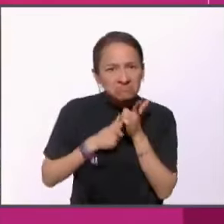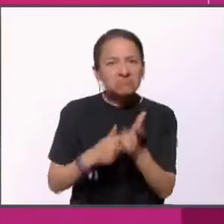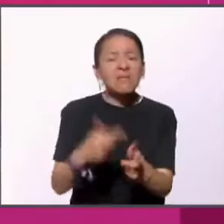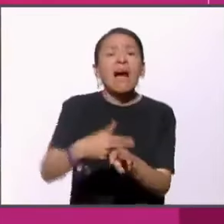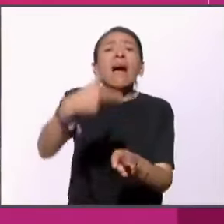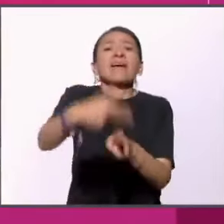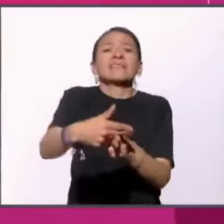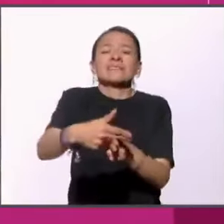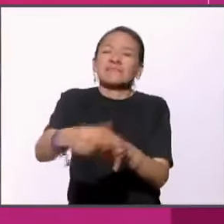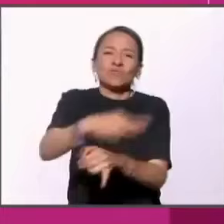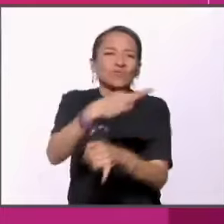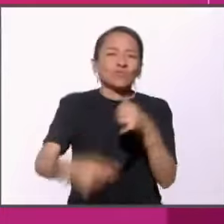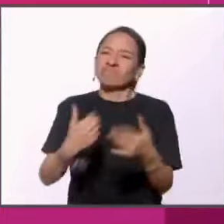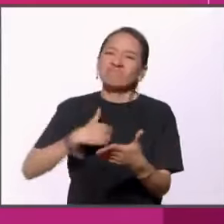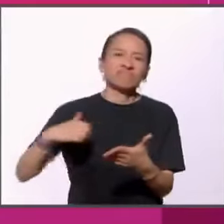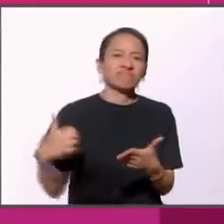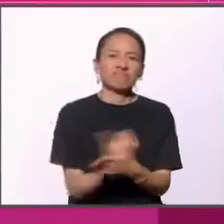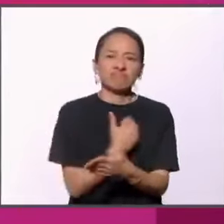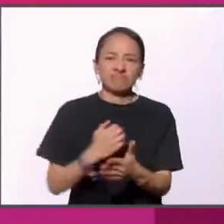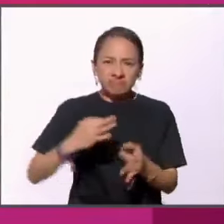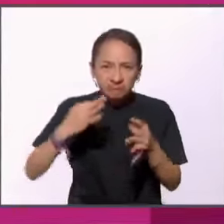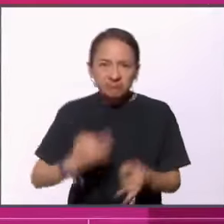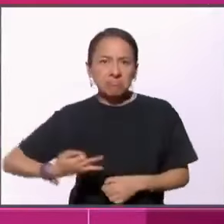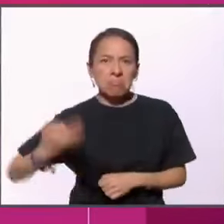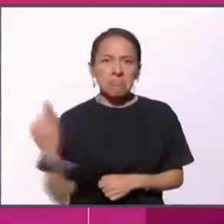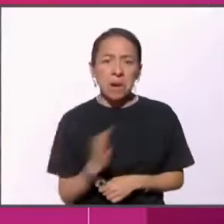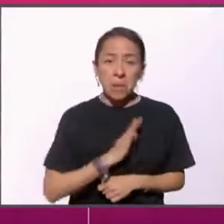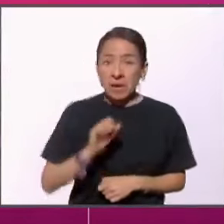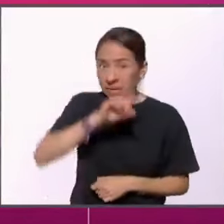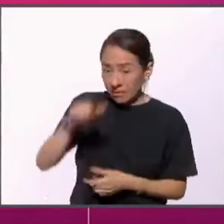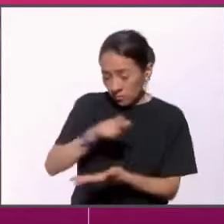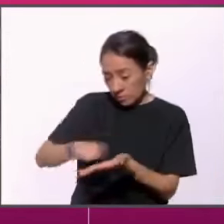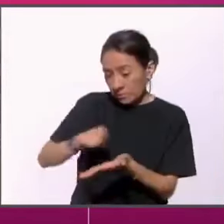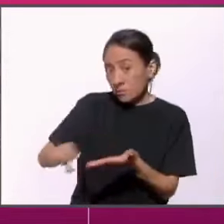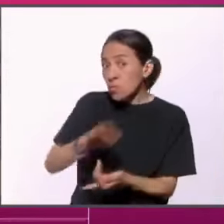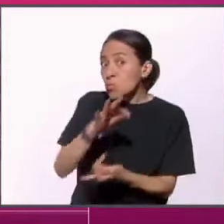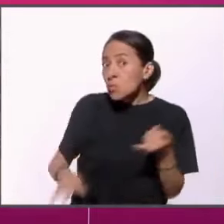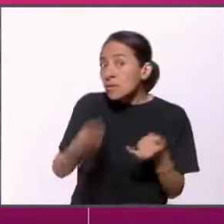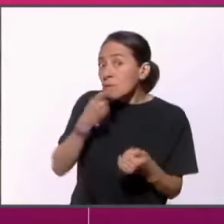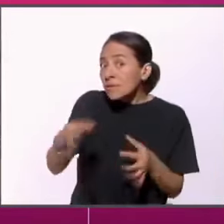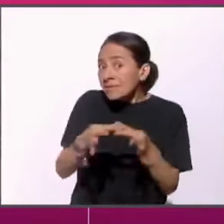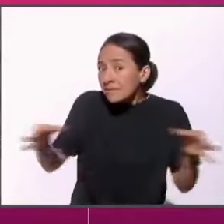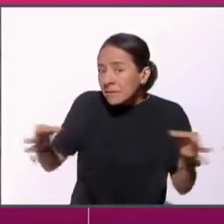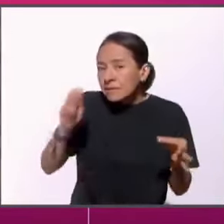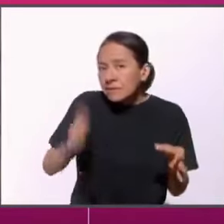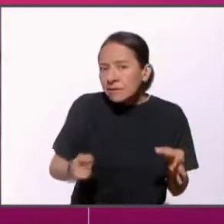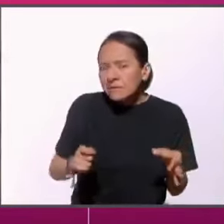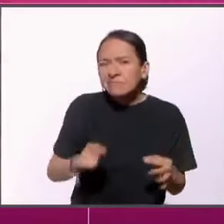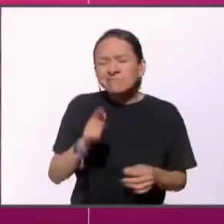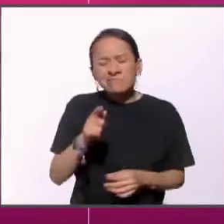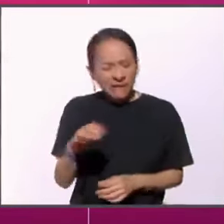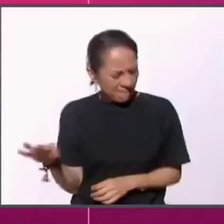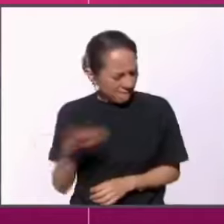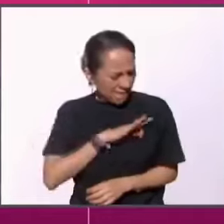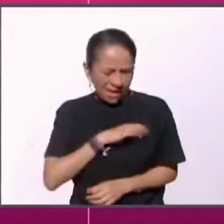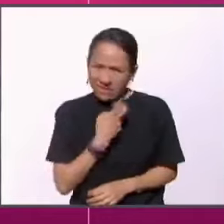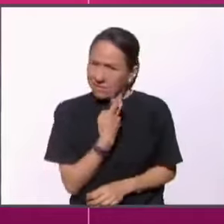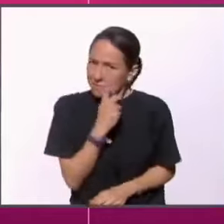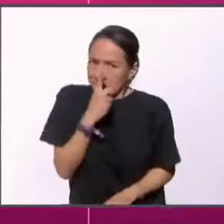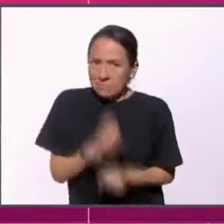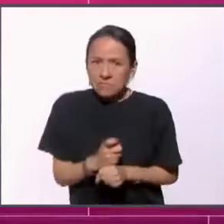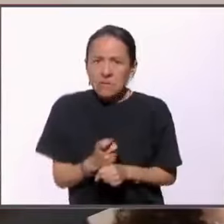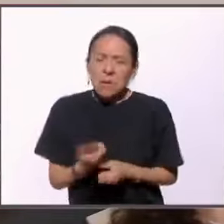final. Expresa en el texto y remata con la frase: todo depende de no perder la fe, de no